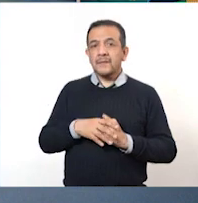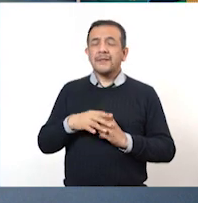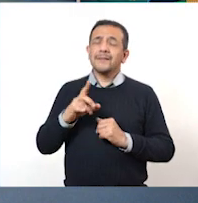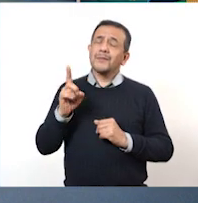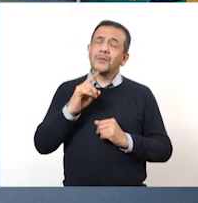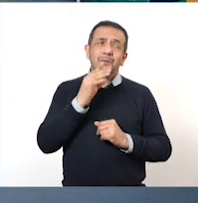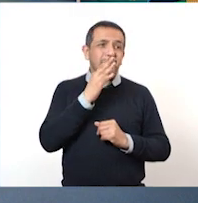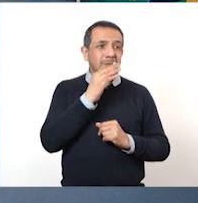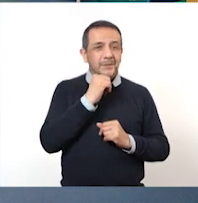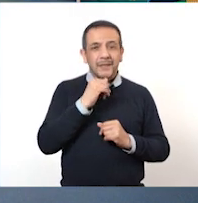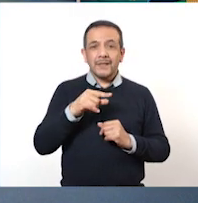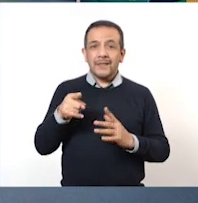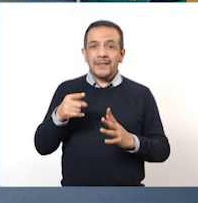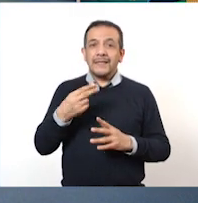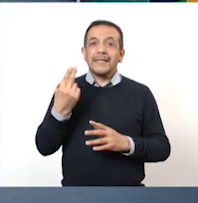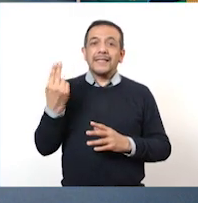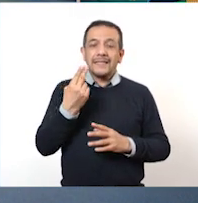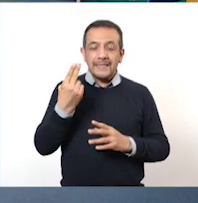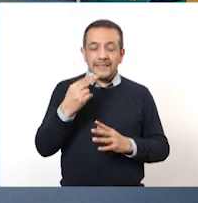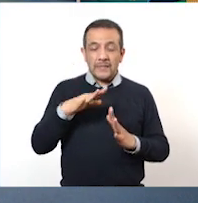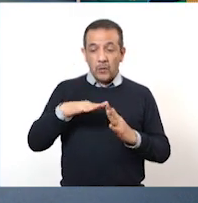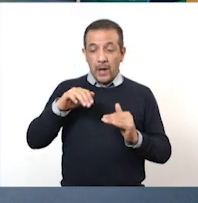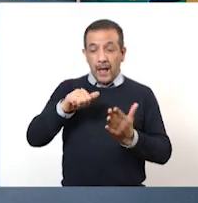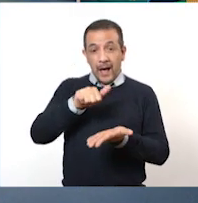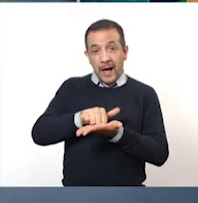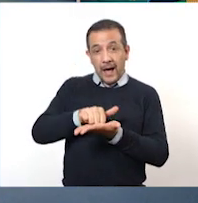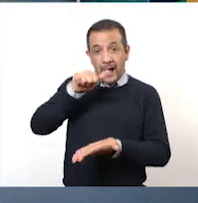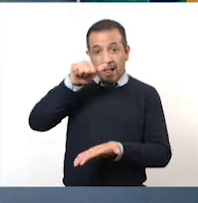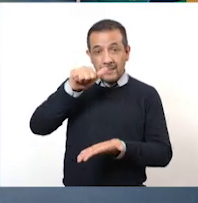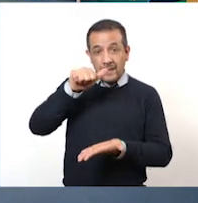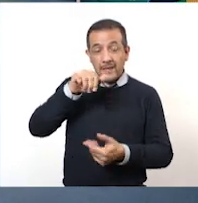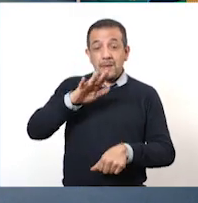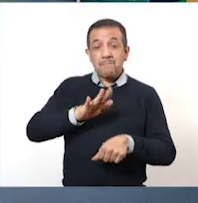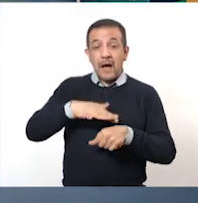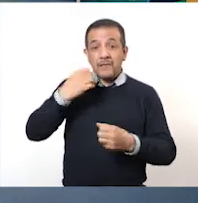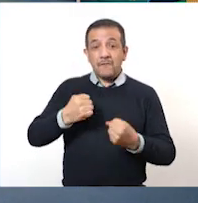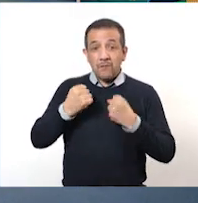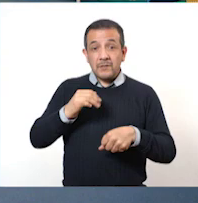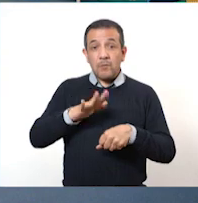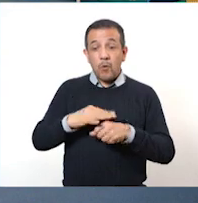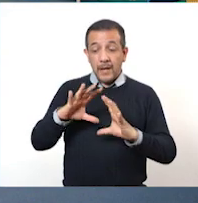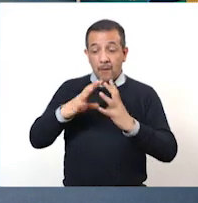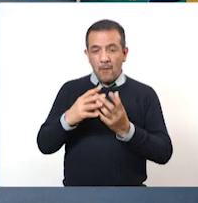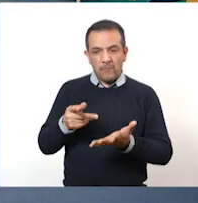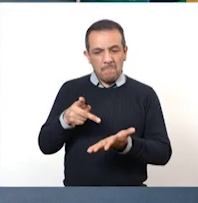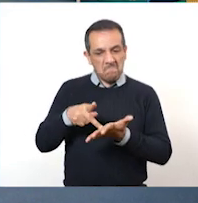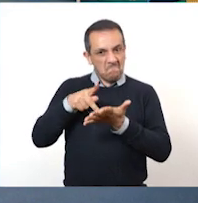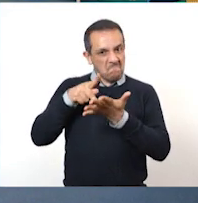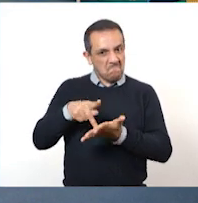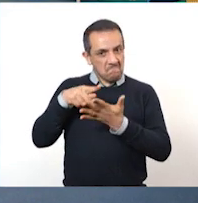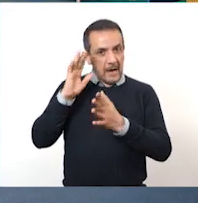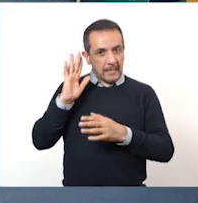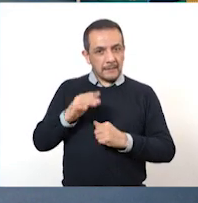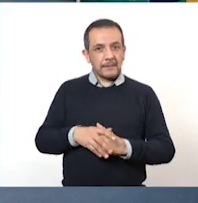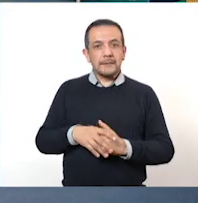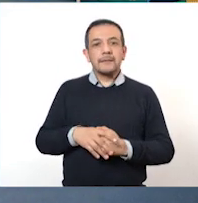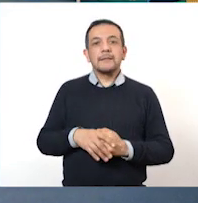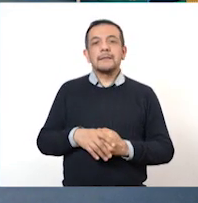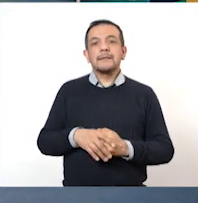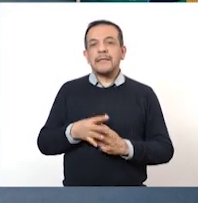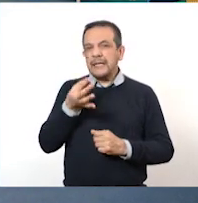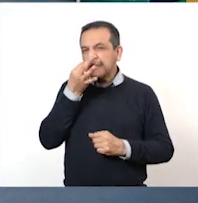Híjole, ¿no? Aquí necesito identificar la altura y golpear con más fuerza porque esta pesa. Bien, va. El